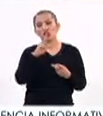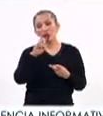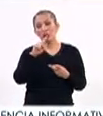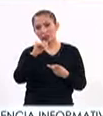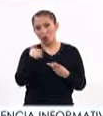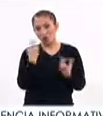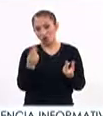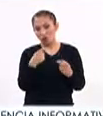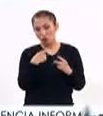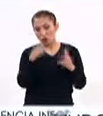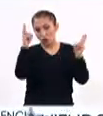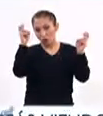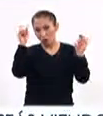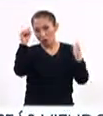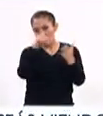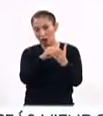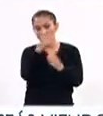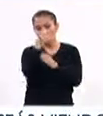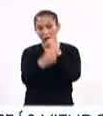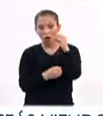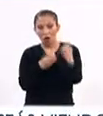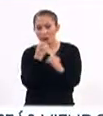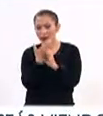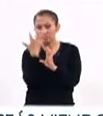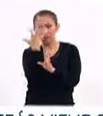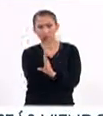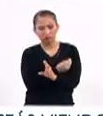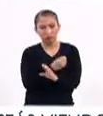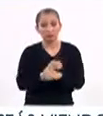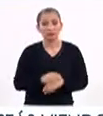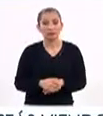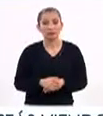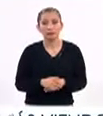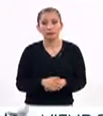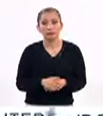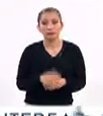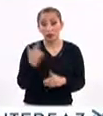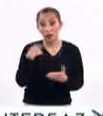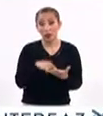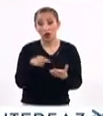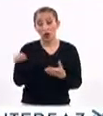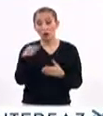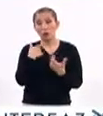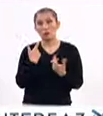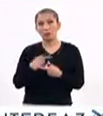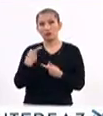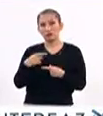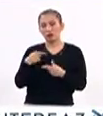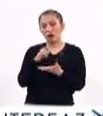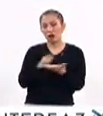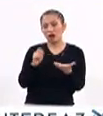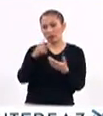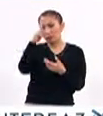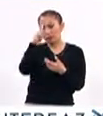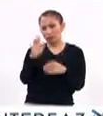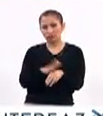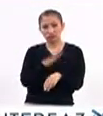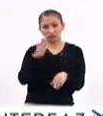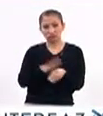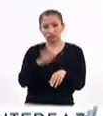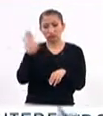dieron este nombre, es una obra muy bonita, y yo creo que del compositor mexicano por